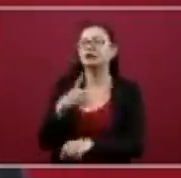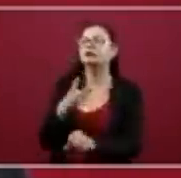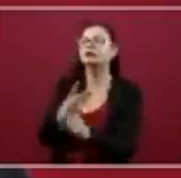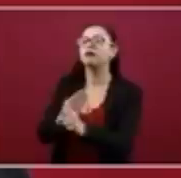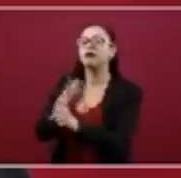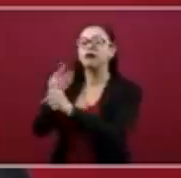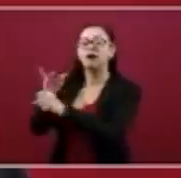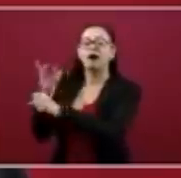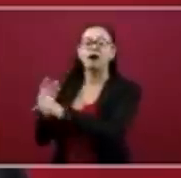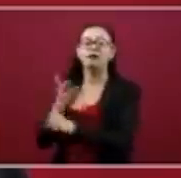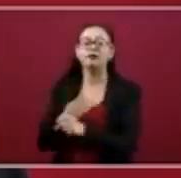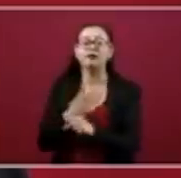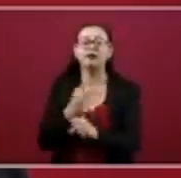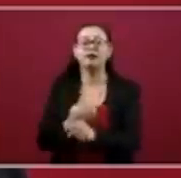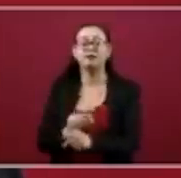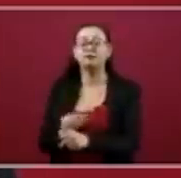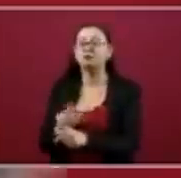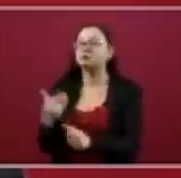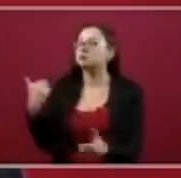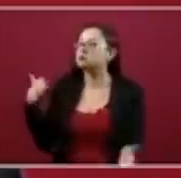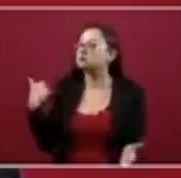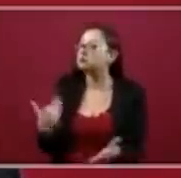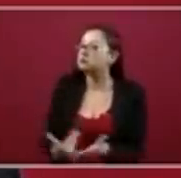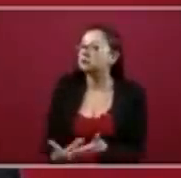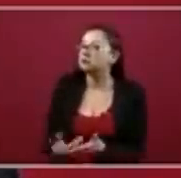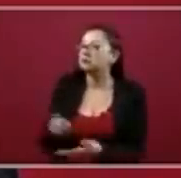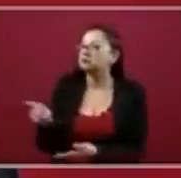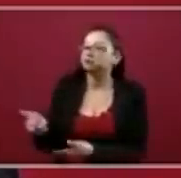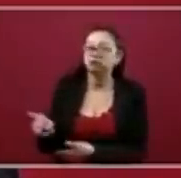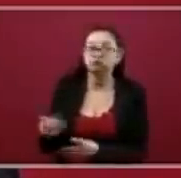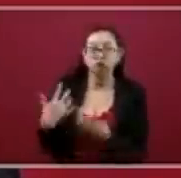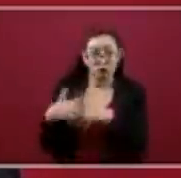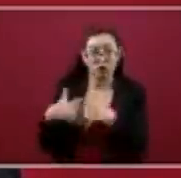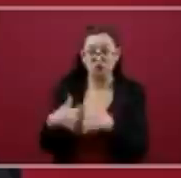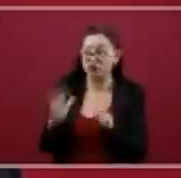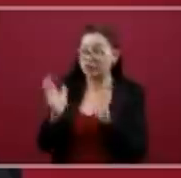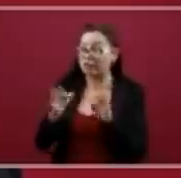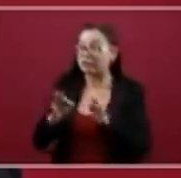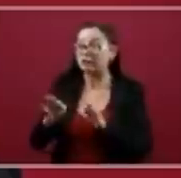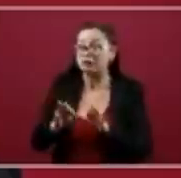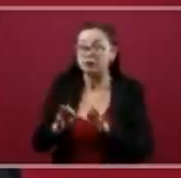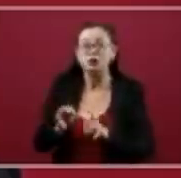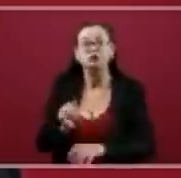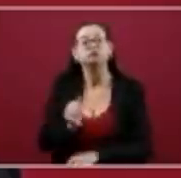Y todavía no se produce fertilizante.